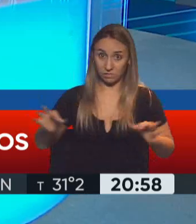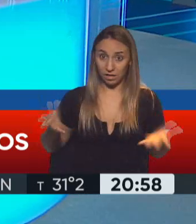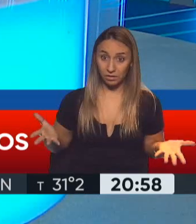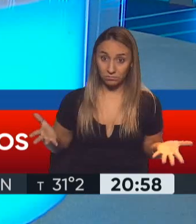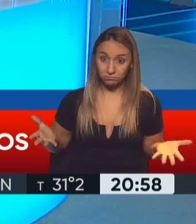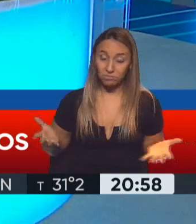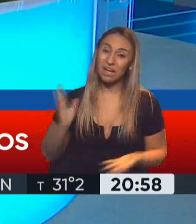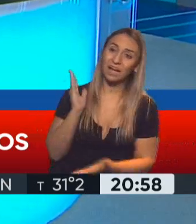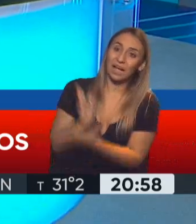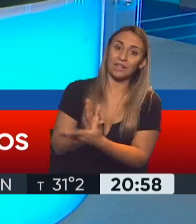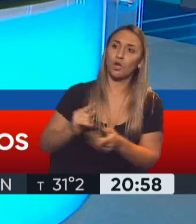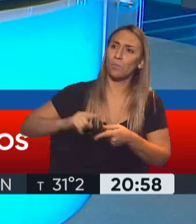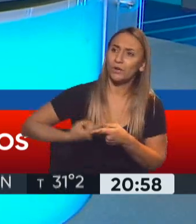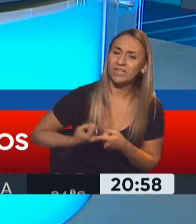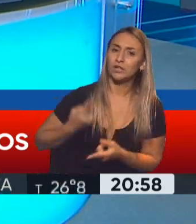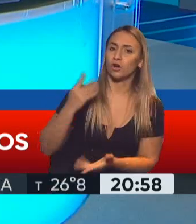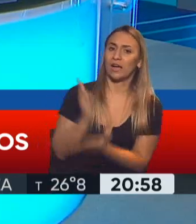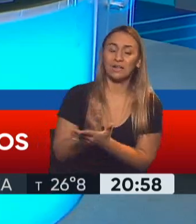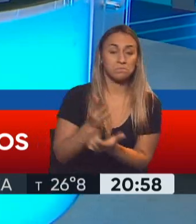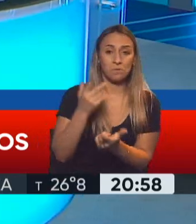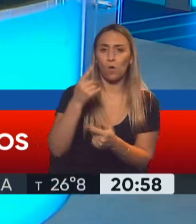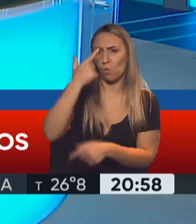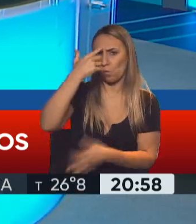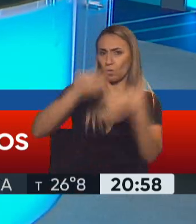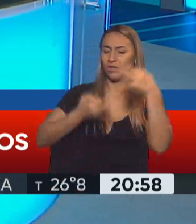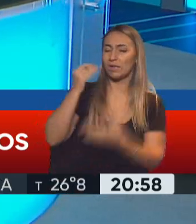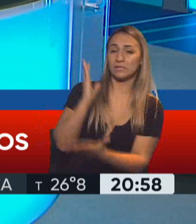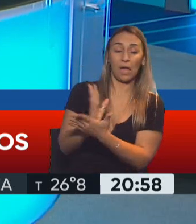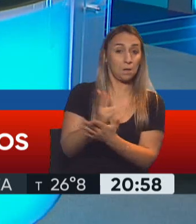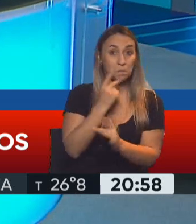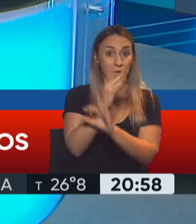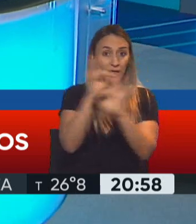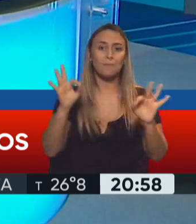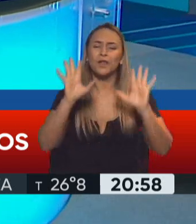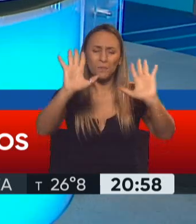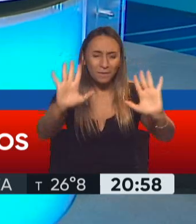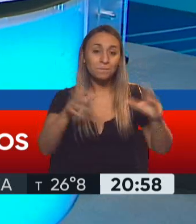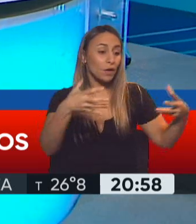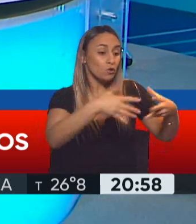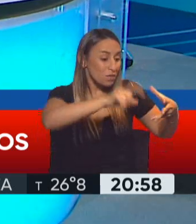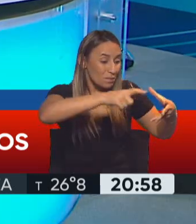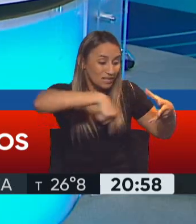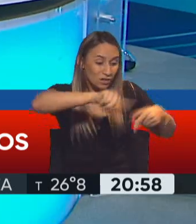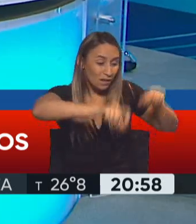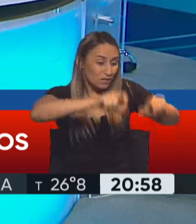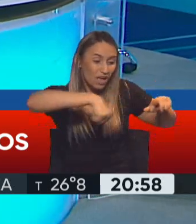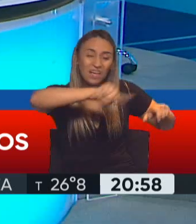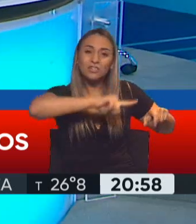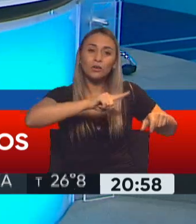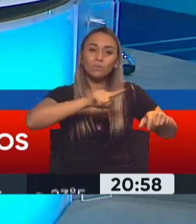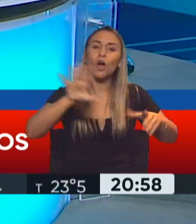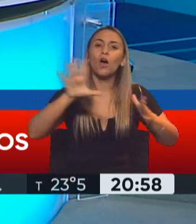punitivo desde el punto de vista la justicia pero además quienes son los referentes de este grupo de personas no sé me pregunto quiénes son los